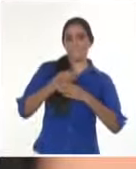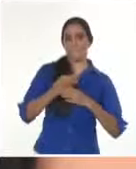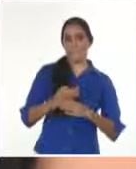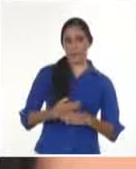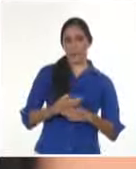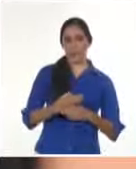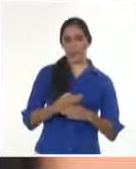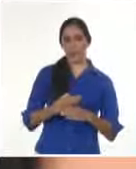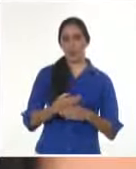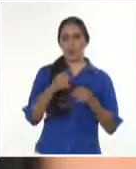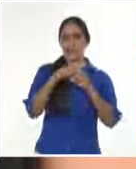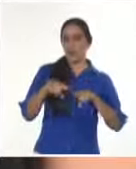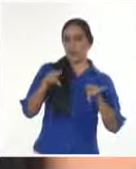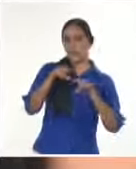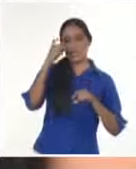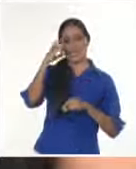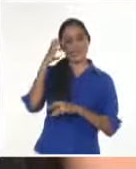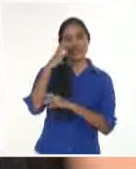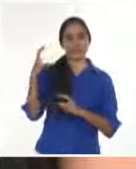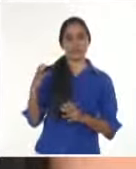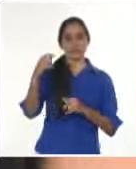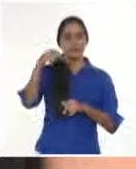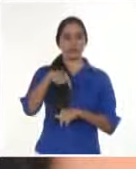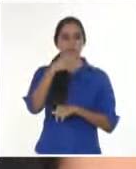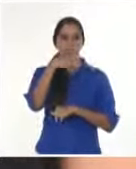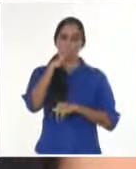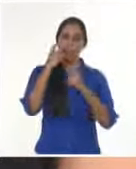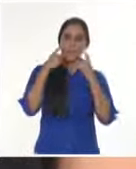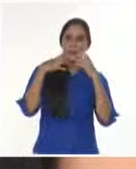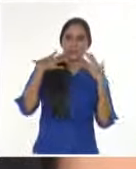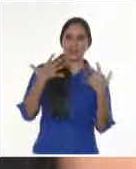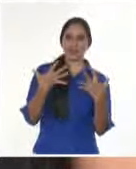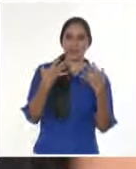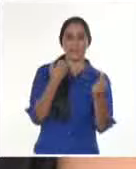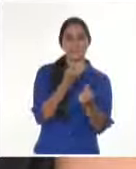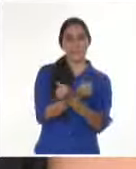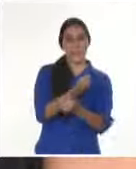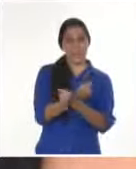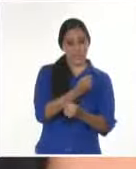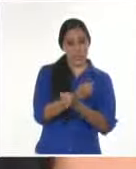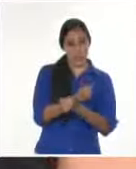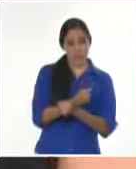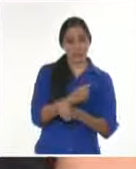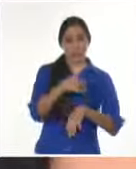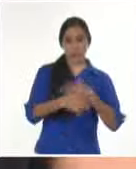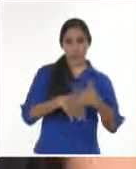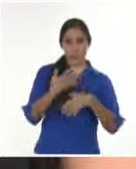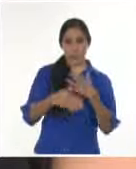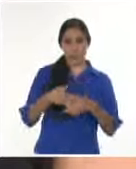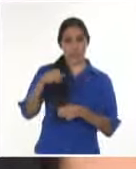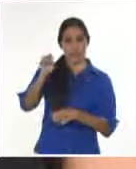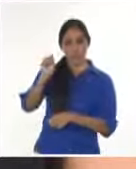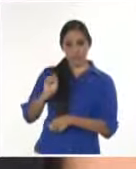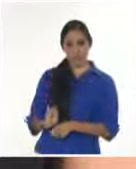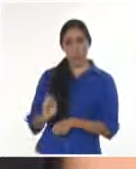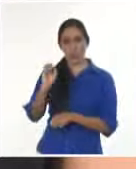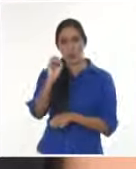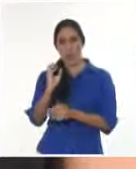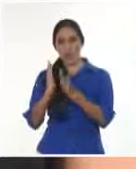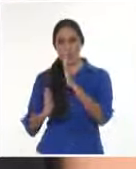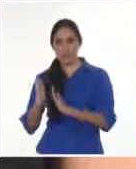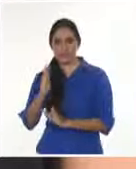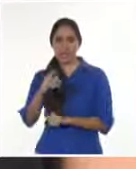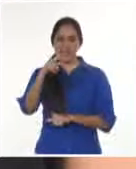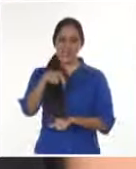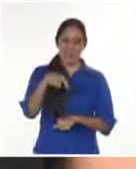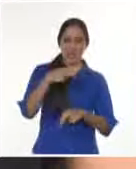Cuba por la investigación nueva estimados de peligro, vulnerabilidad y riesgo en la región suroriental. Esta es una investigación que lleva a